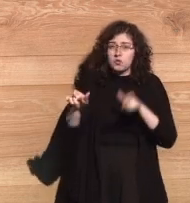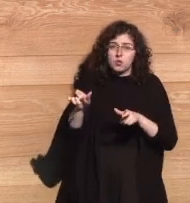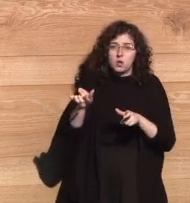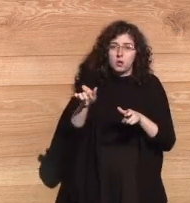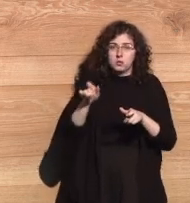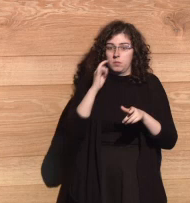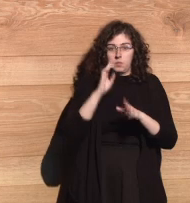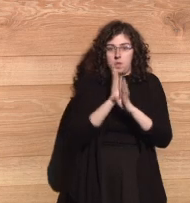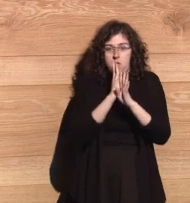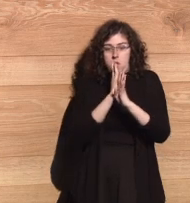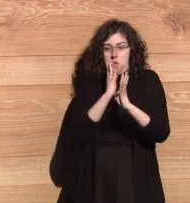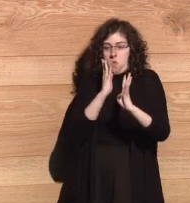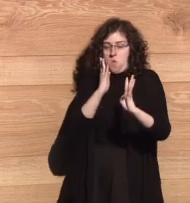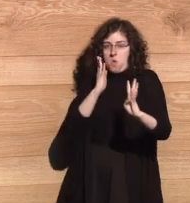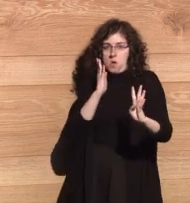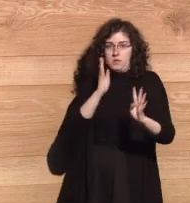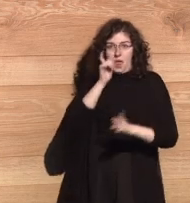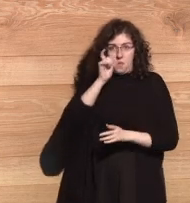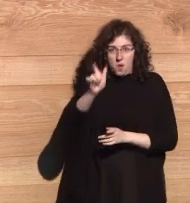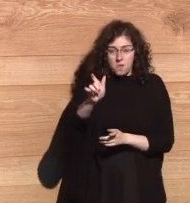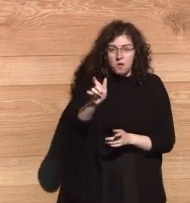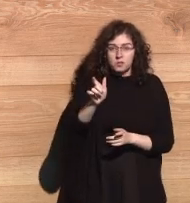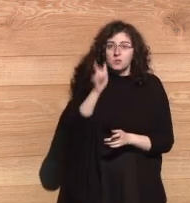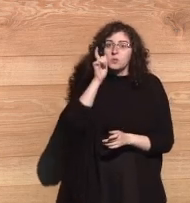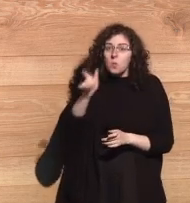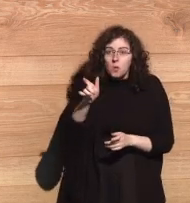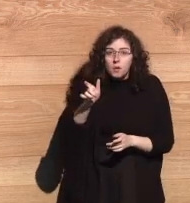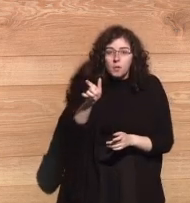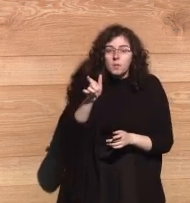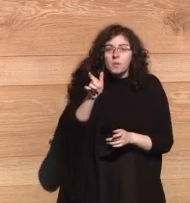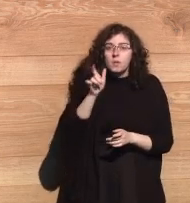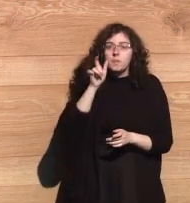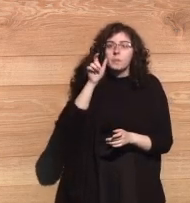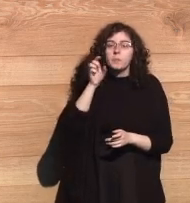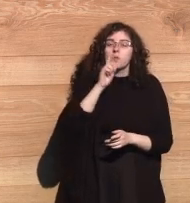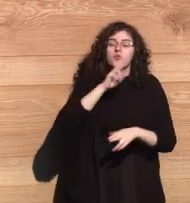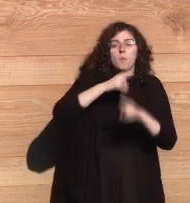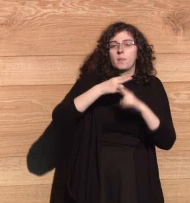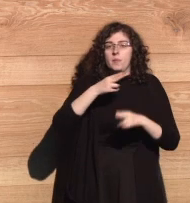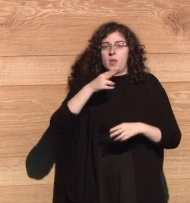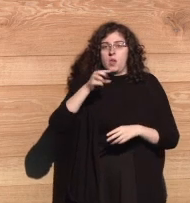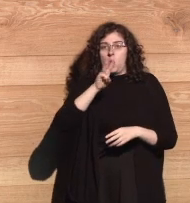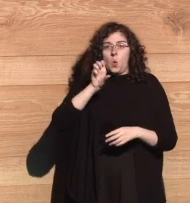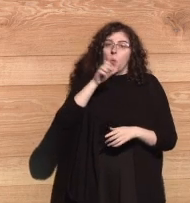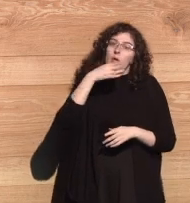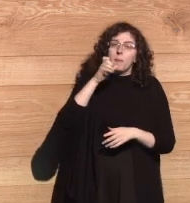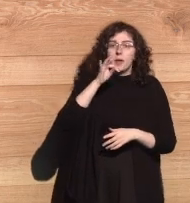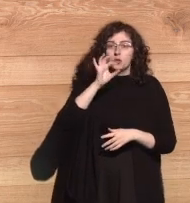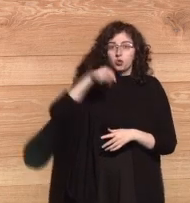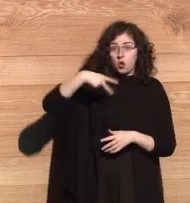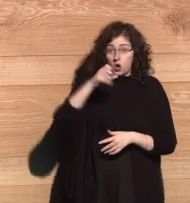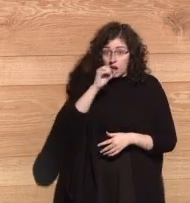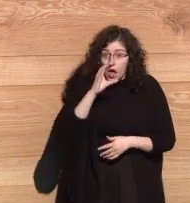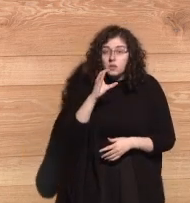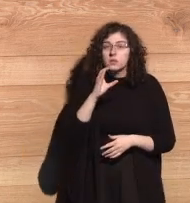había una cola de gente en el pueblo, y es un pueblo, se llama Huehuetonac, que hablan una lengua musgo, no